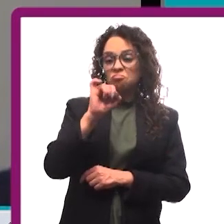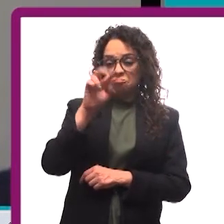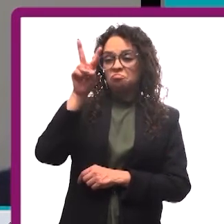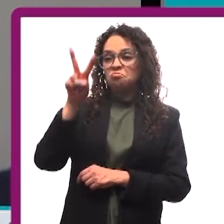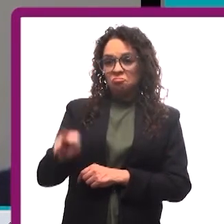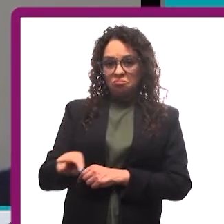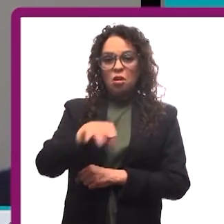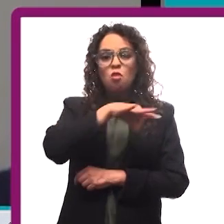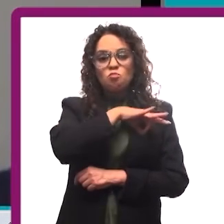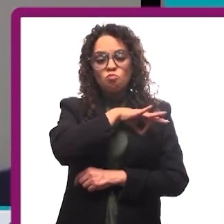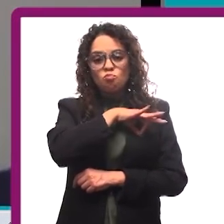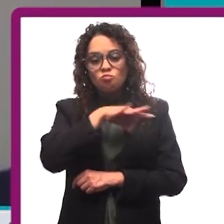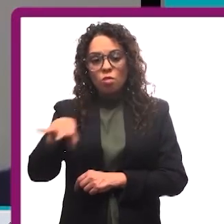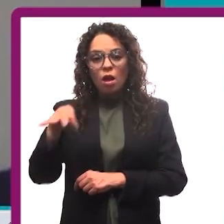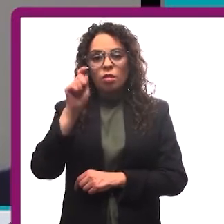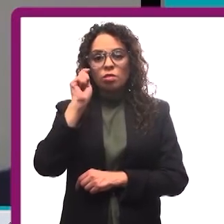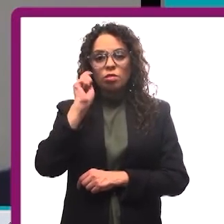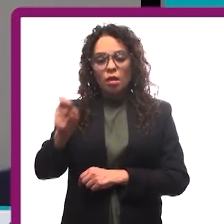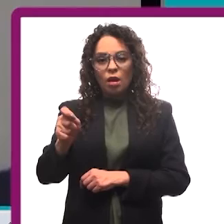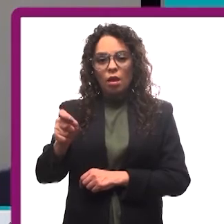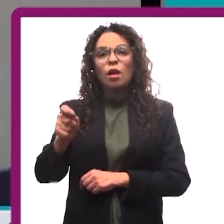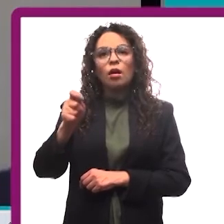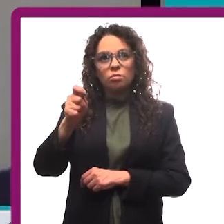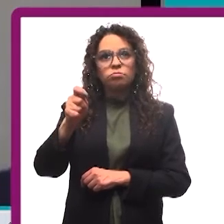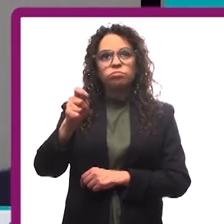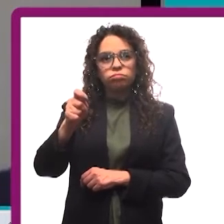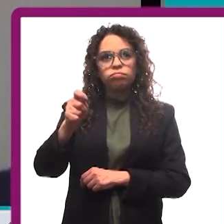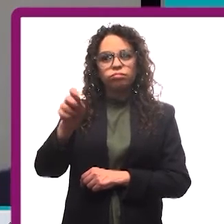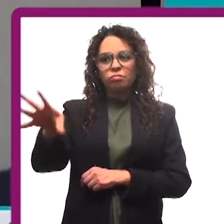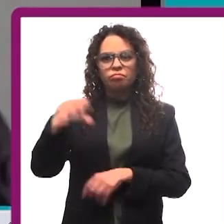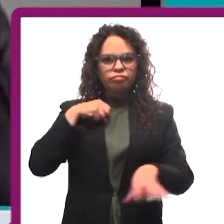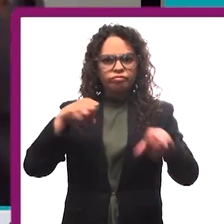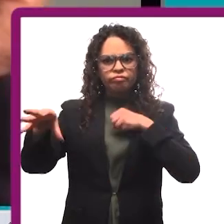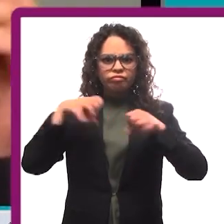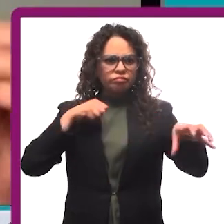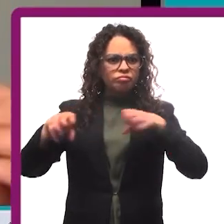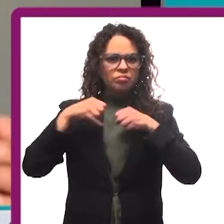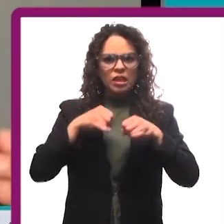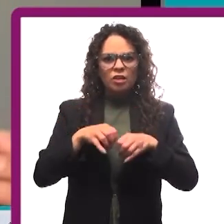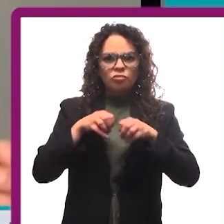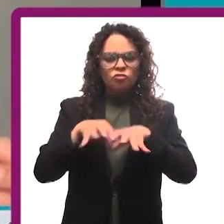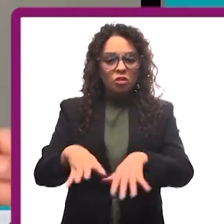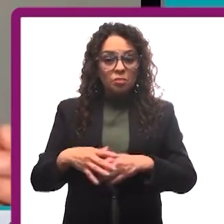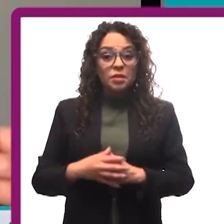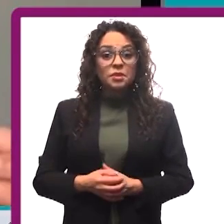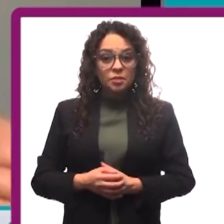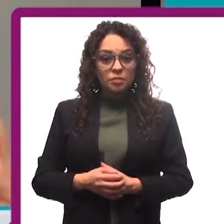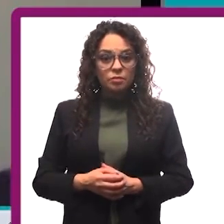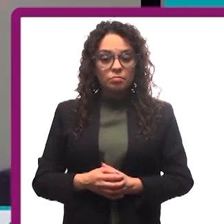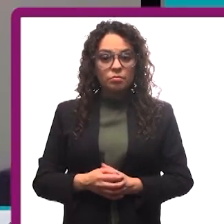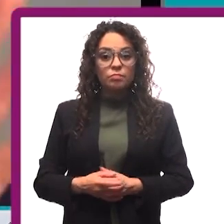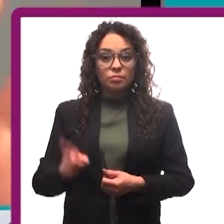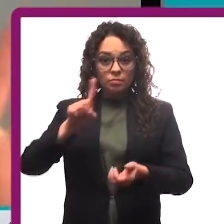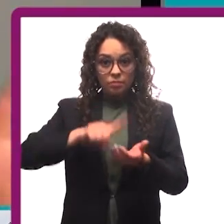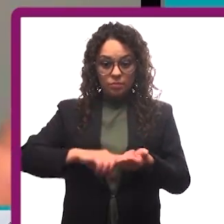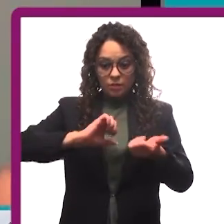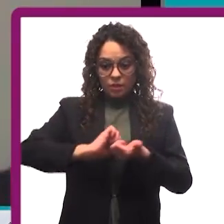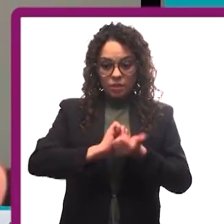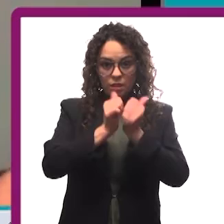efectivamente ser muy receptivas, muy sensibles a un estado emocional que se